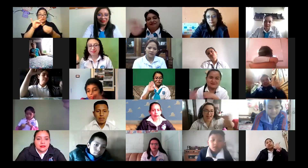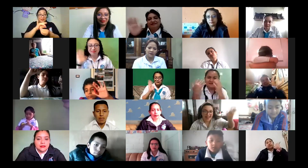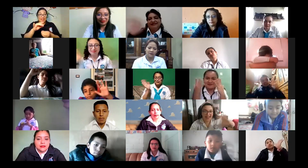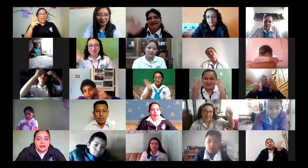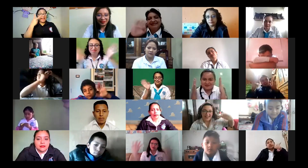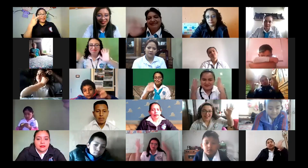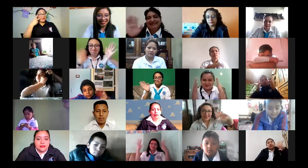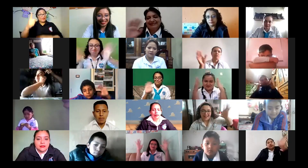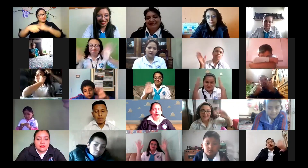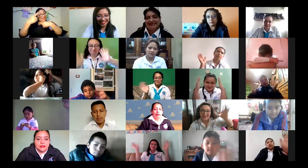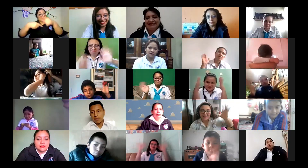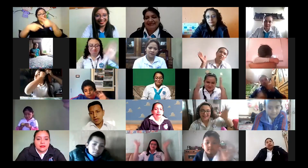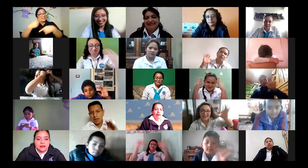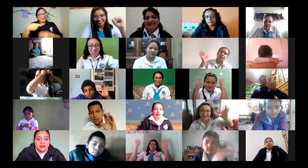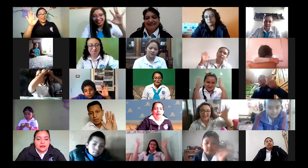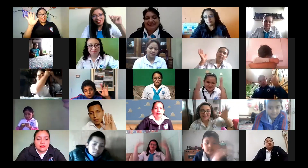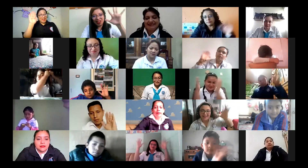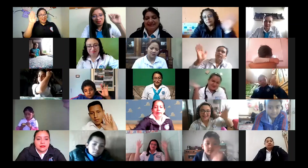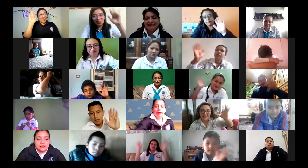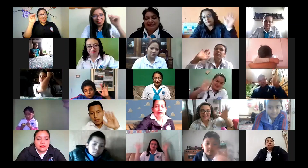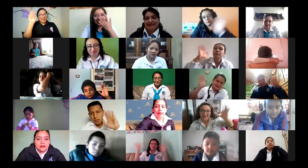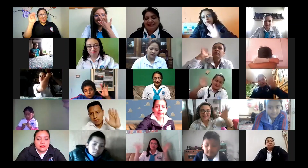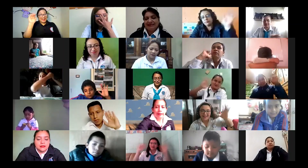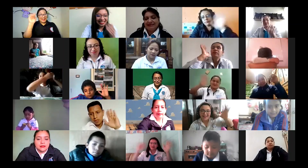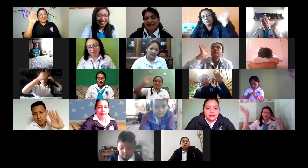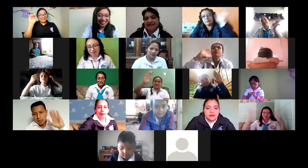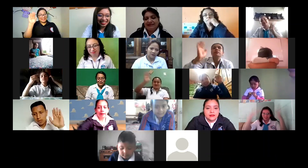próxima. Adiós, Señor. Adiós, Señor. Nos